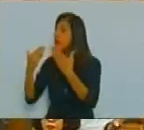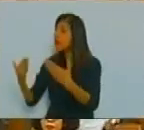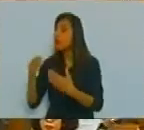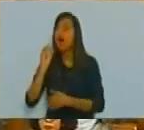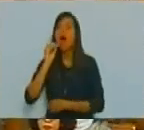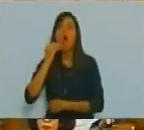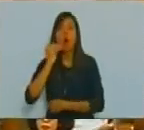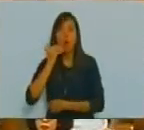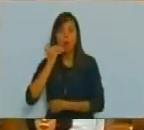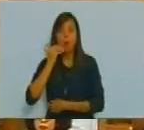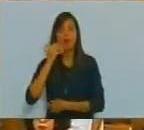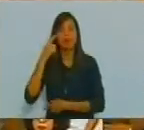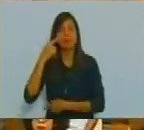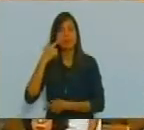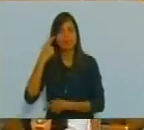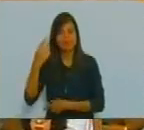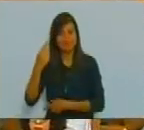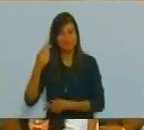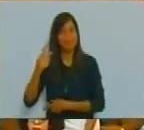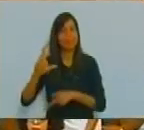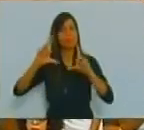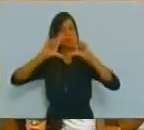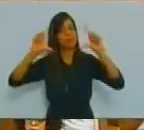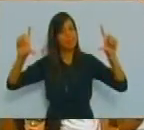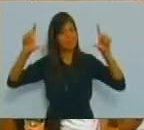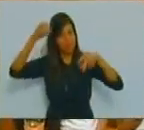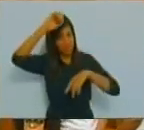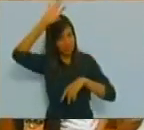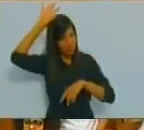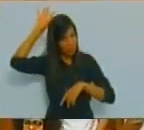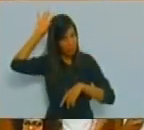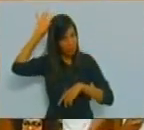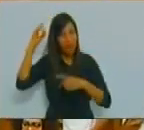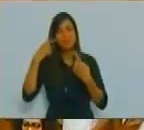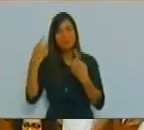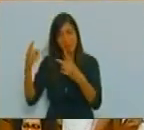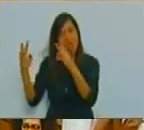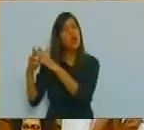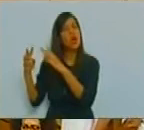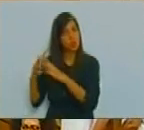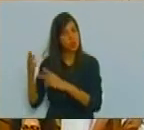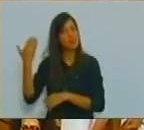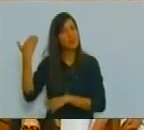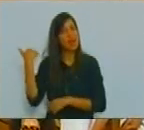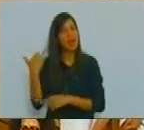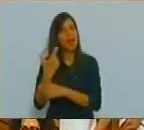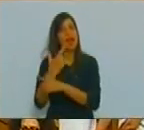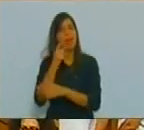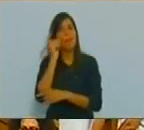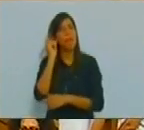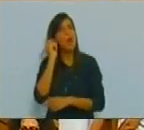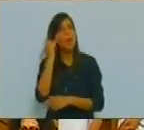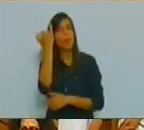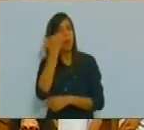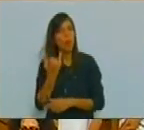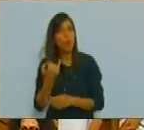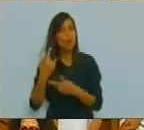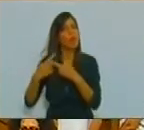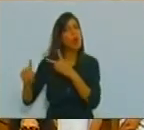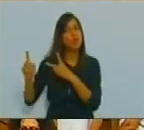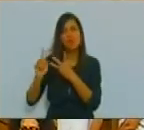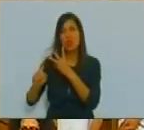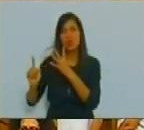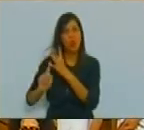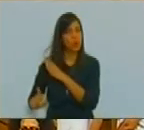caras de quienes conocimos a robert nos conocimos al mismo tiempo que usted ha libertado de acs de mayerling